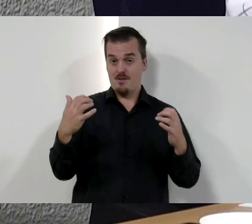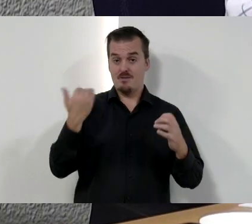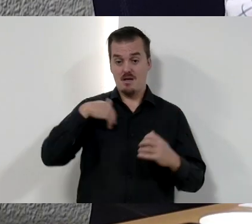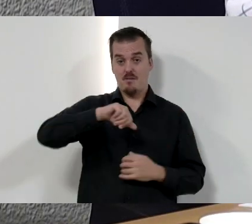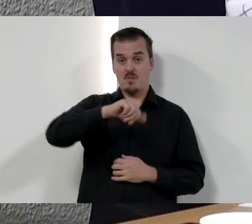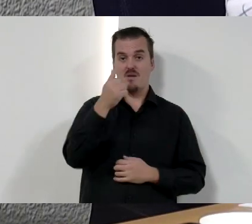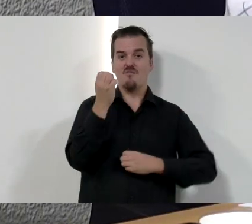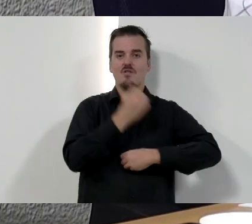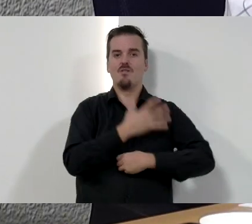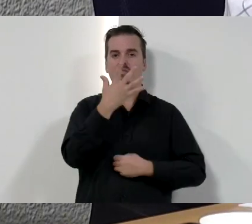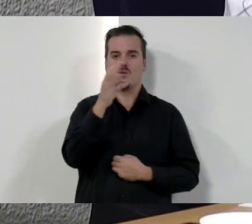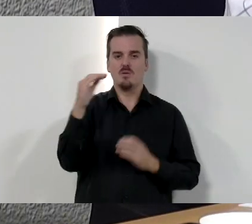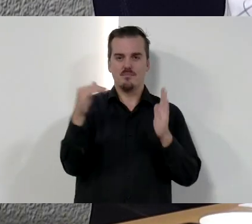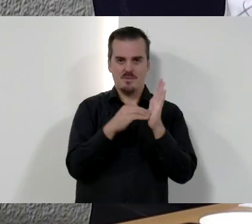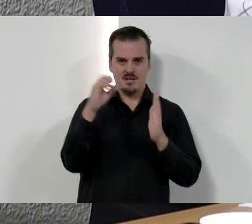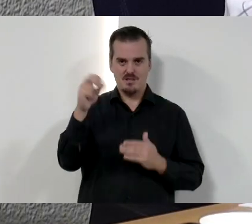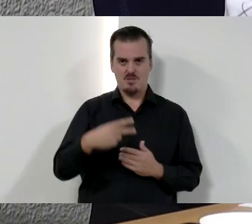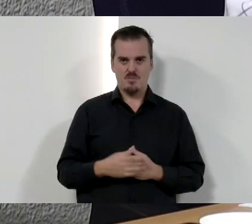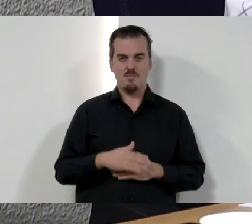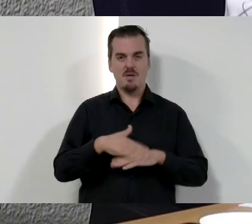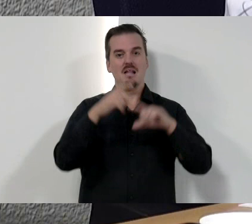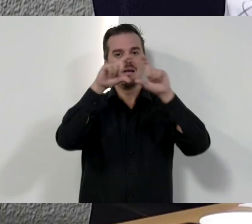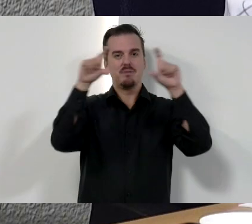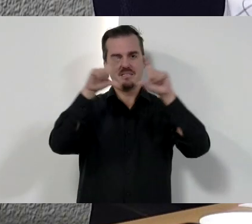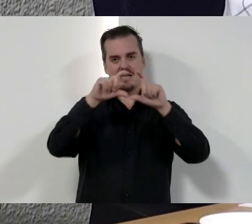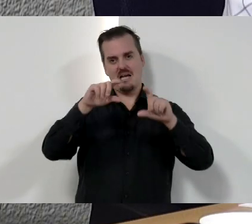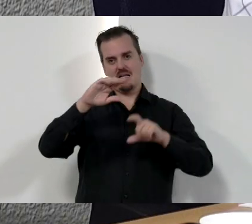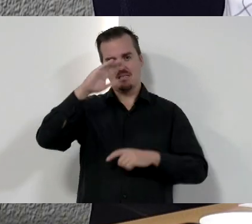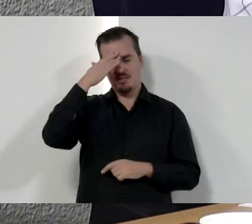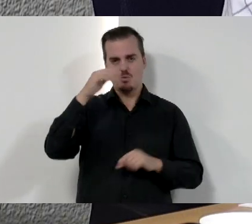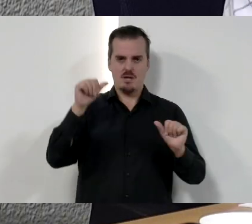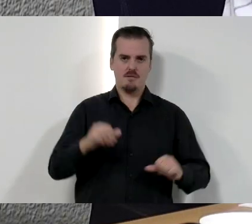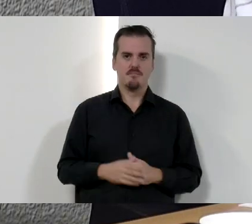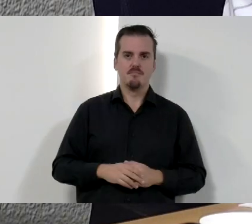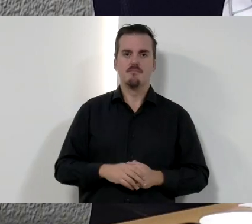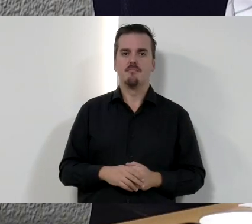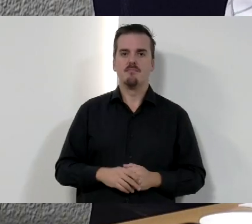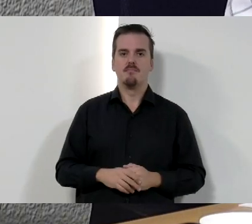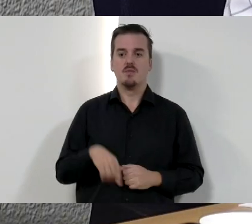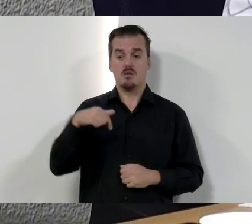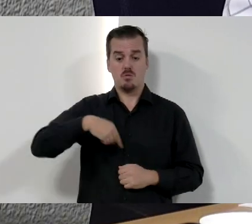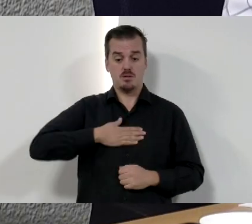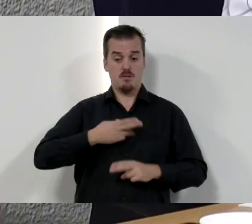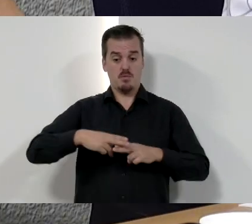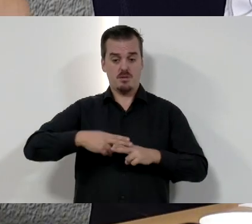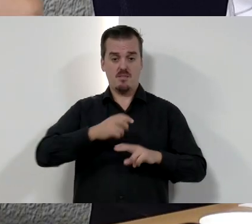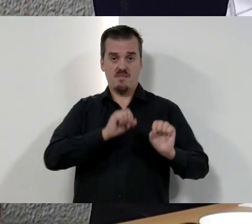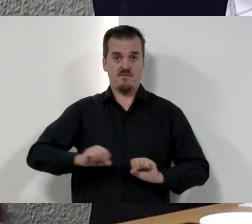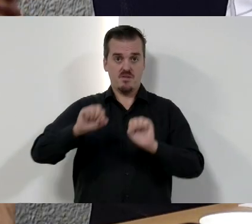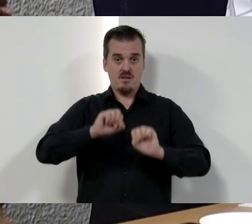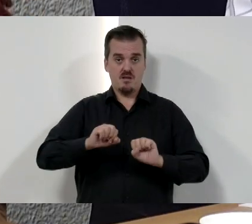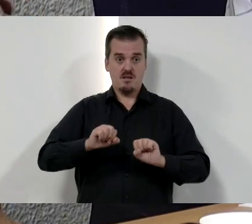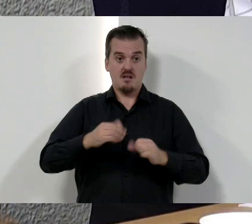fondos de 50.000 euros para las empresas culturales. Esa es la política que nosotros defendemos a través del